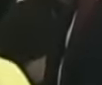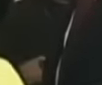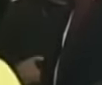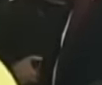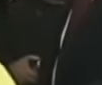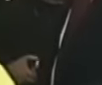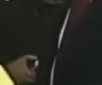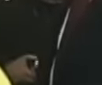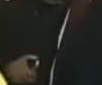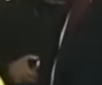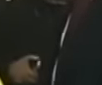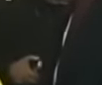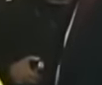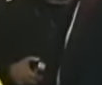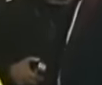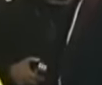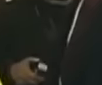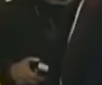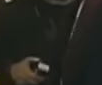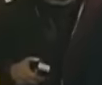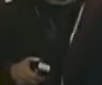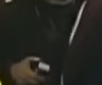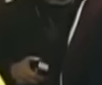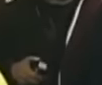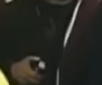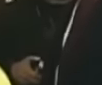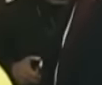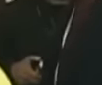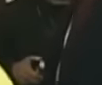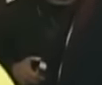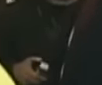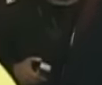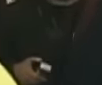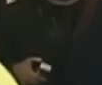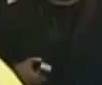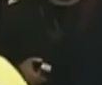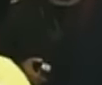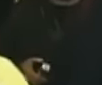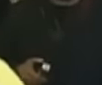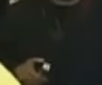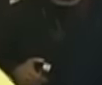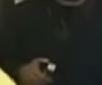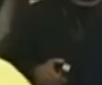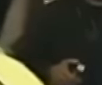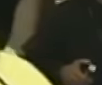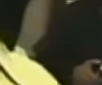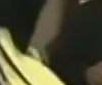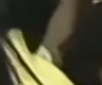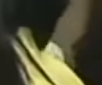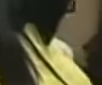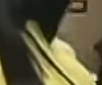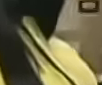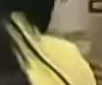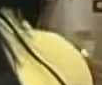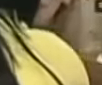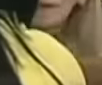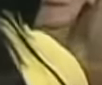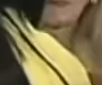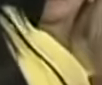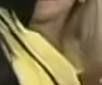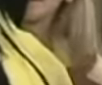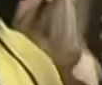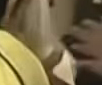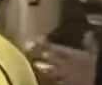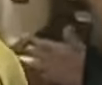diferentes regiones. Asimismo, hizo un llamado a todo el pueblo venezolano a seguir construyendo estos espacios para la paz,